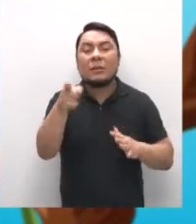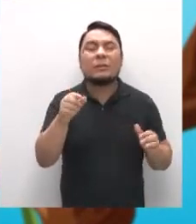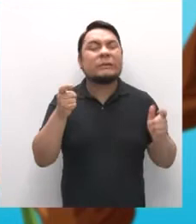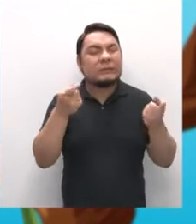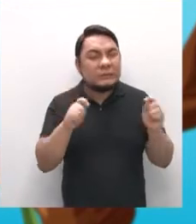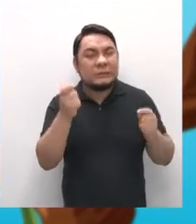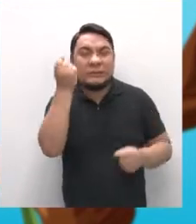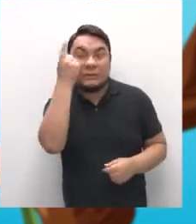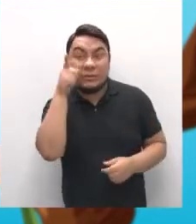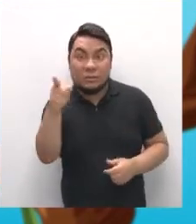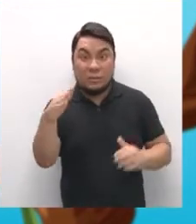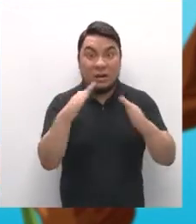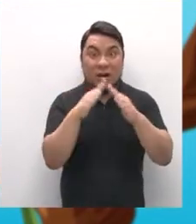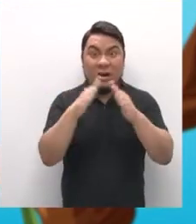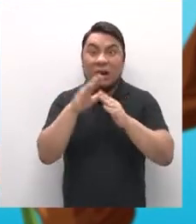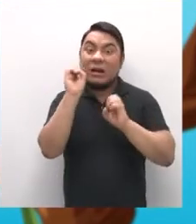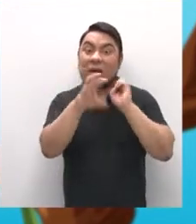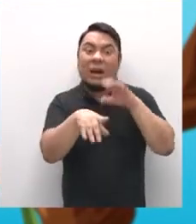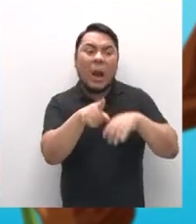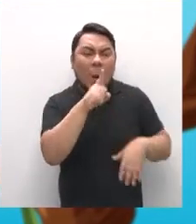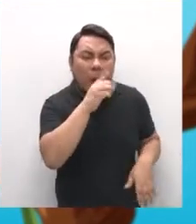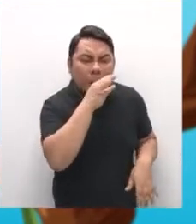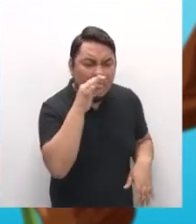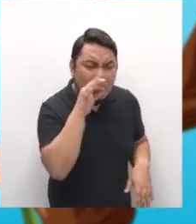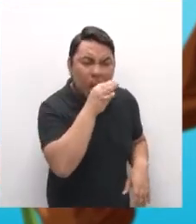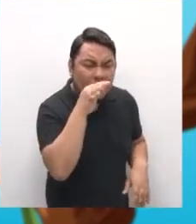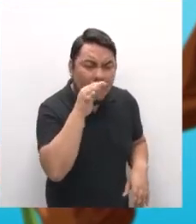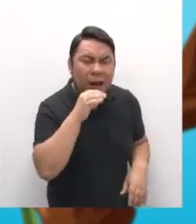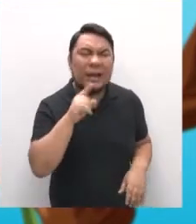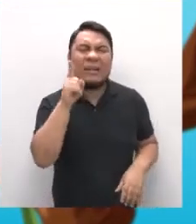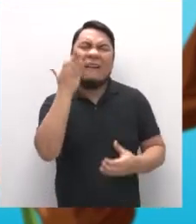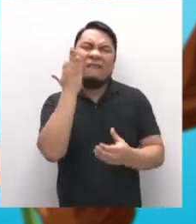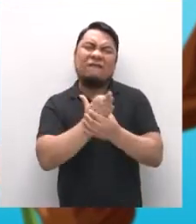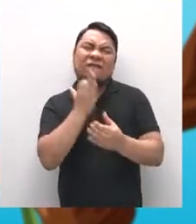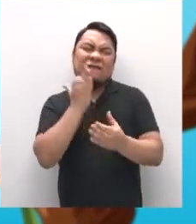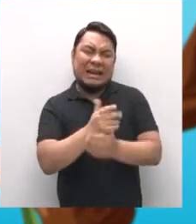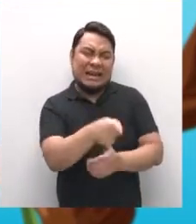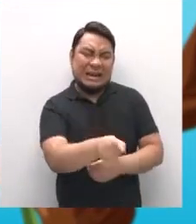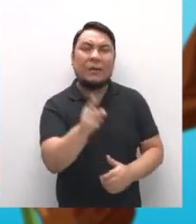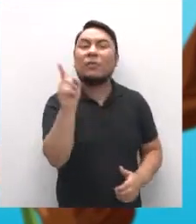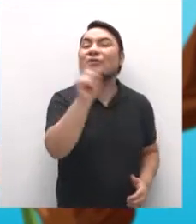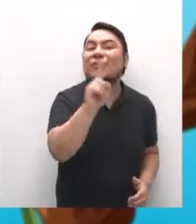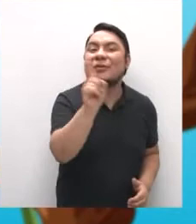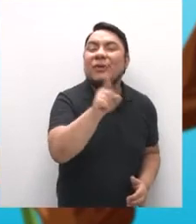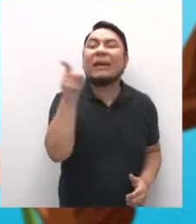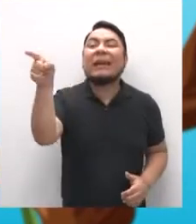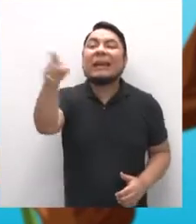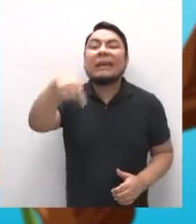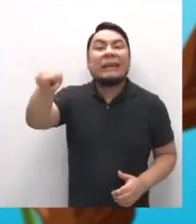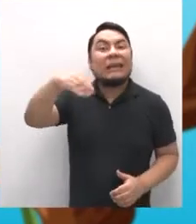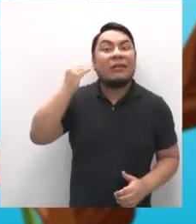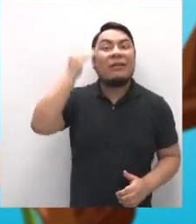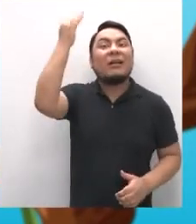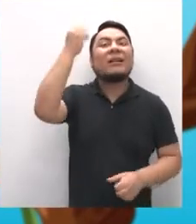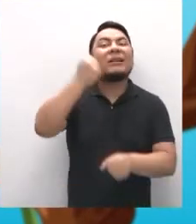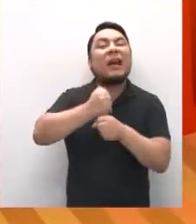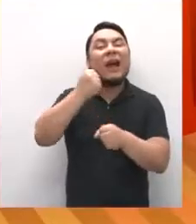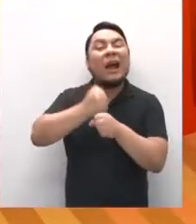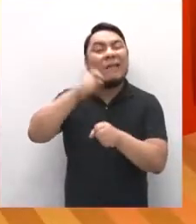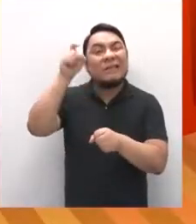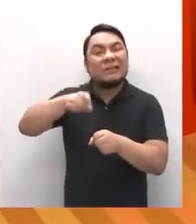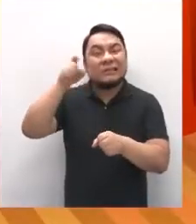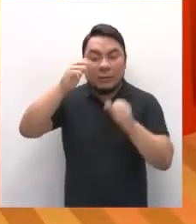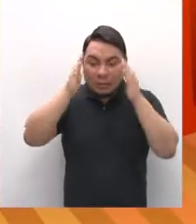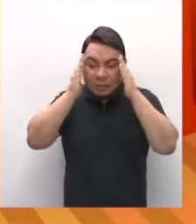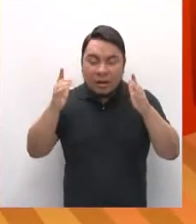comprender que si en casa piden silencio, no es por fastidiarte, sino porque necesitan trabajar con menos ruido. No